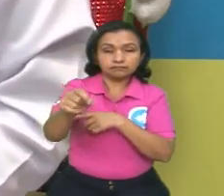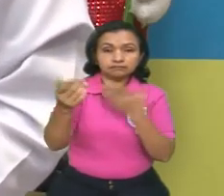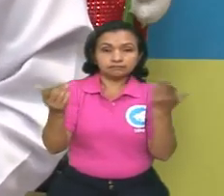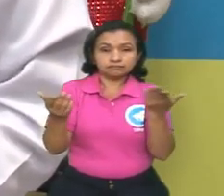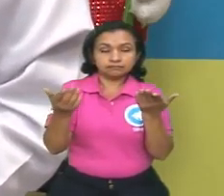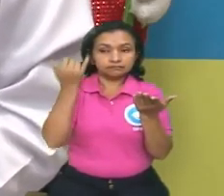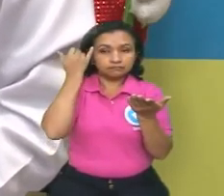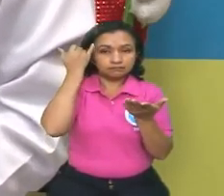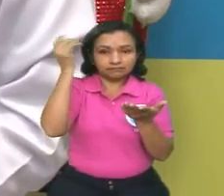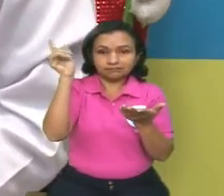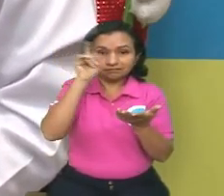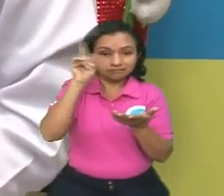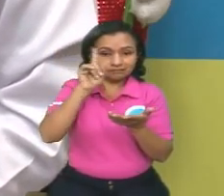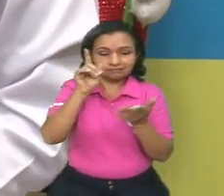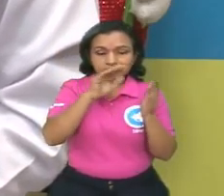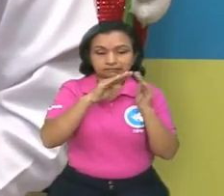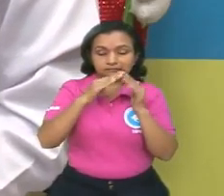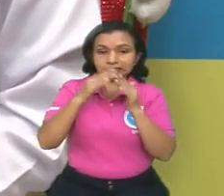nos imaginamos.